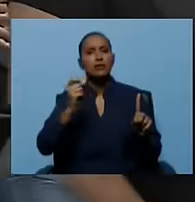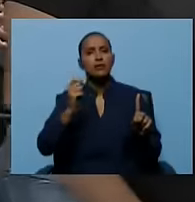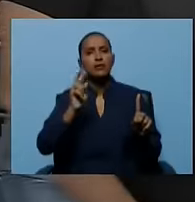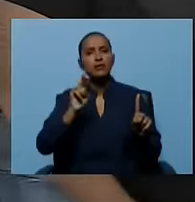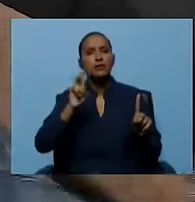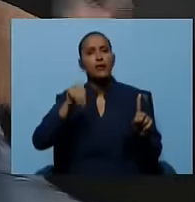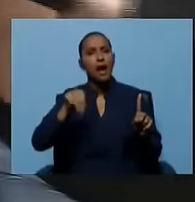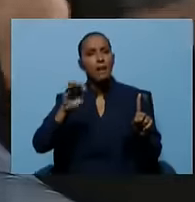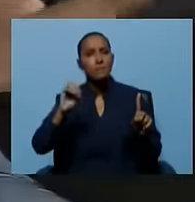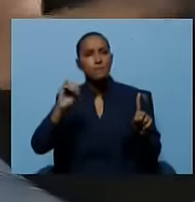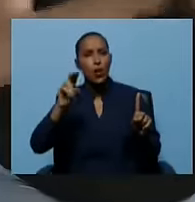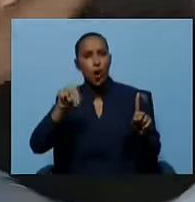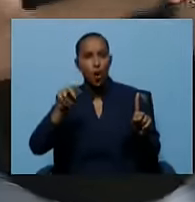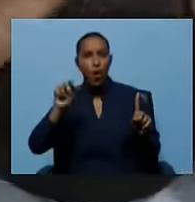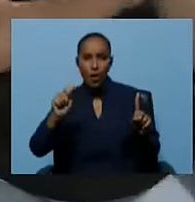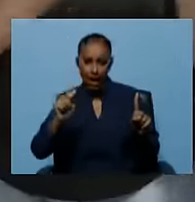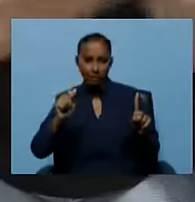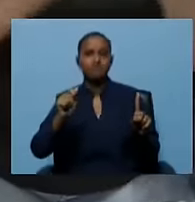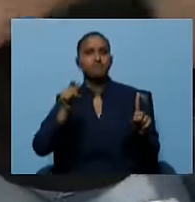asesino,